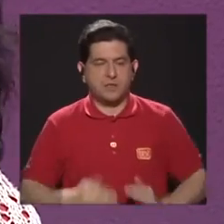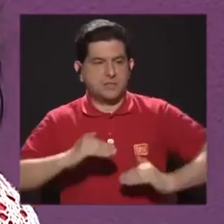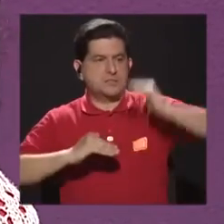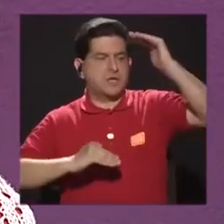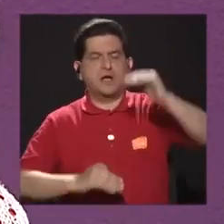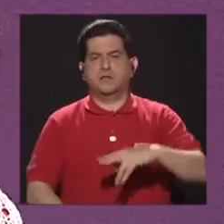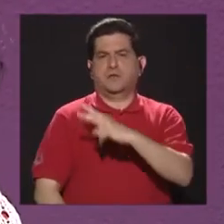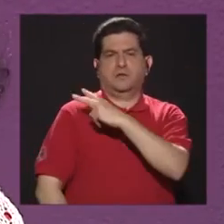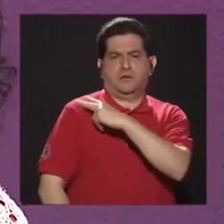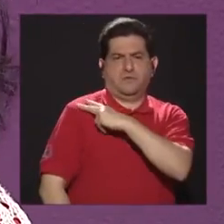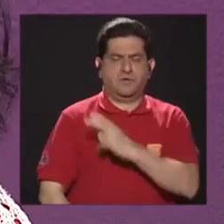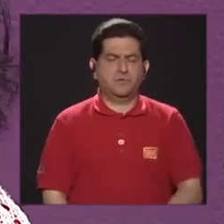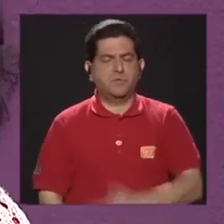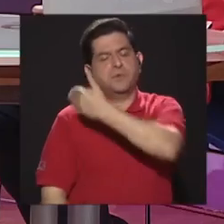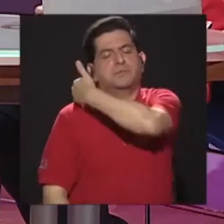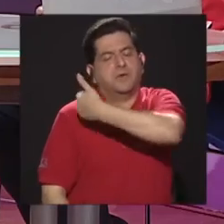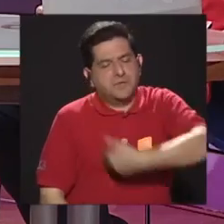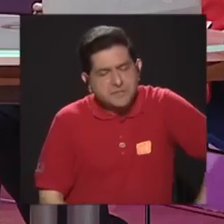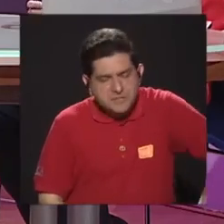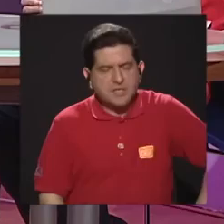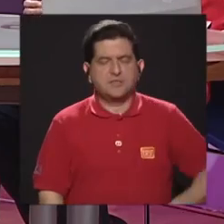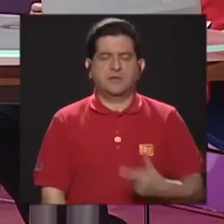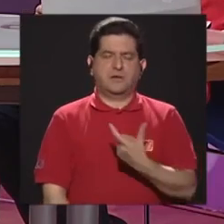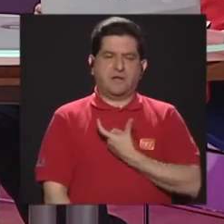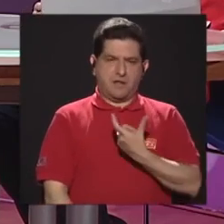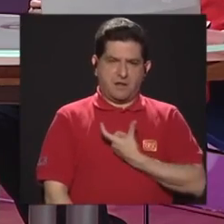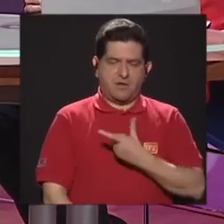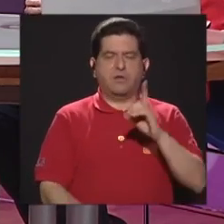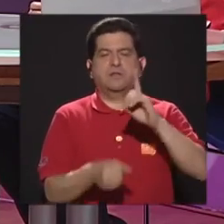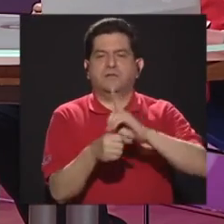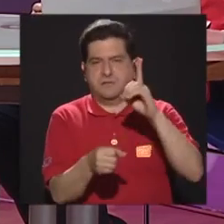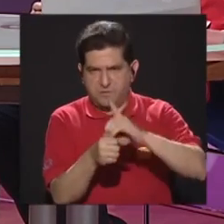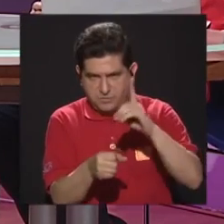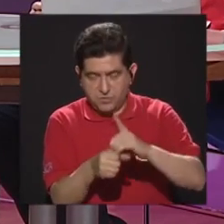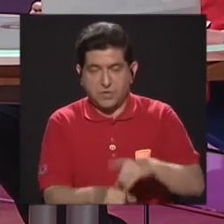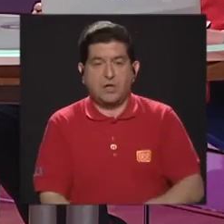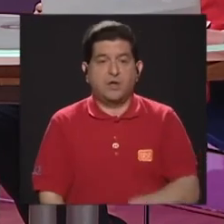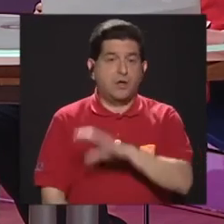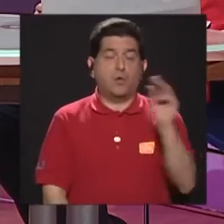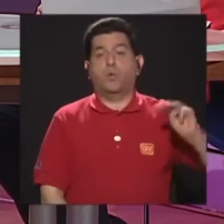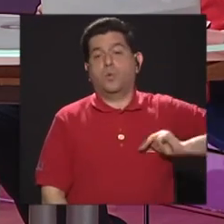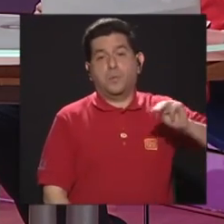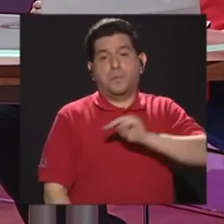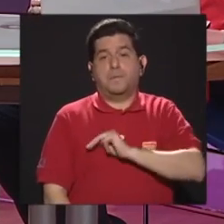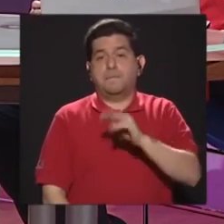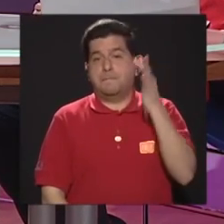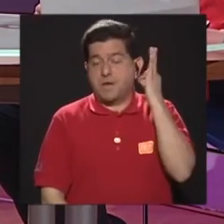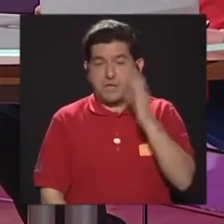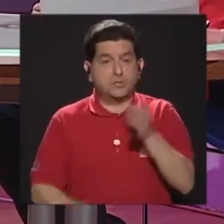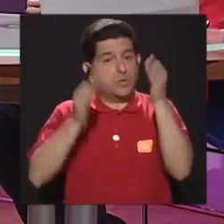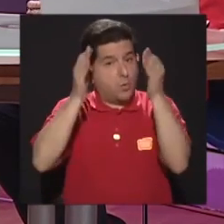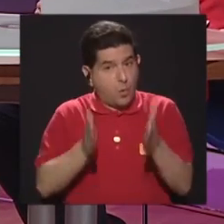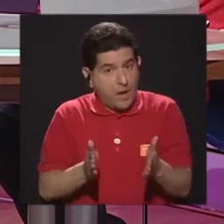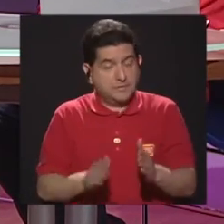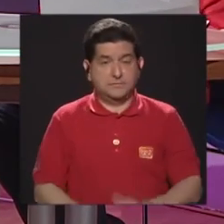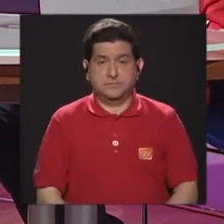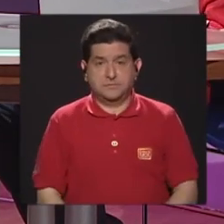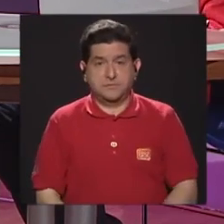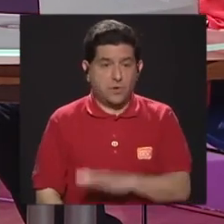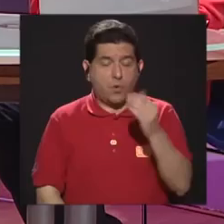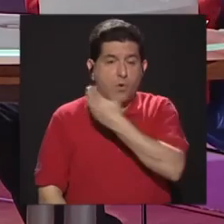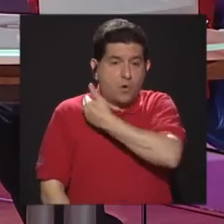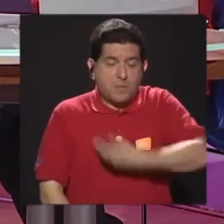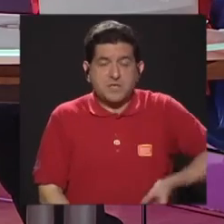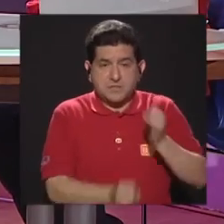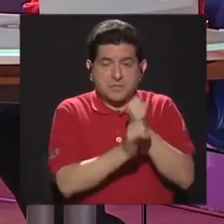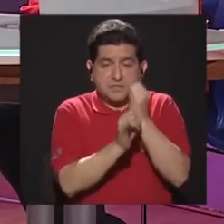altos, como una presidencia, como una alcaldía, como diputadas, ministros, o ministras y juezas o presidentas de